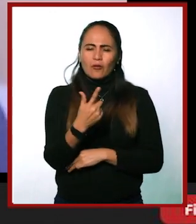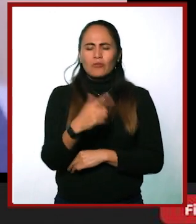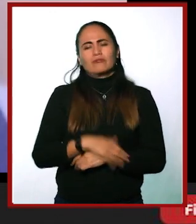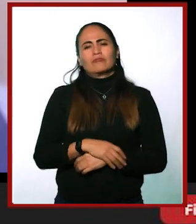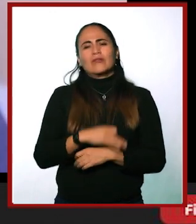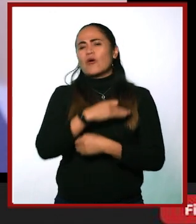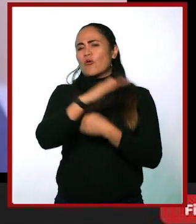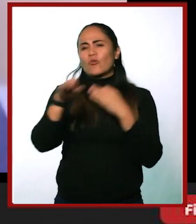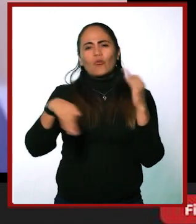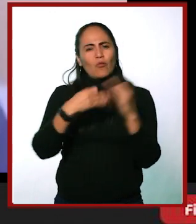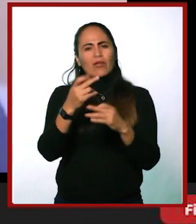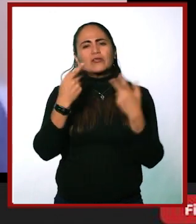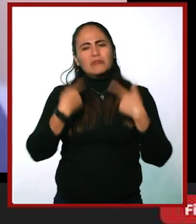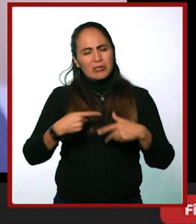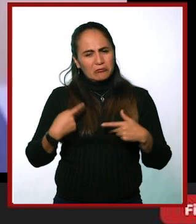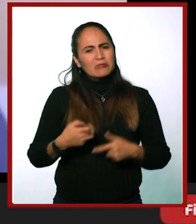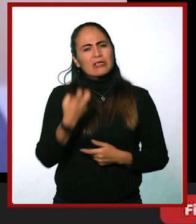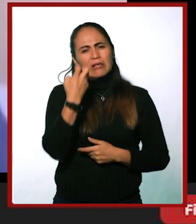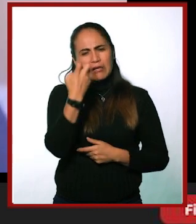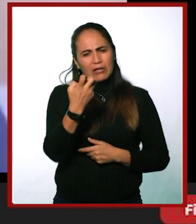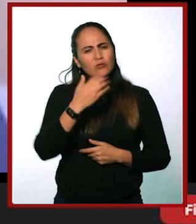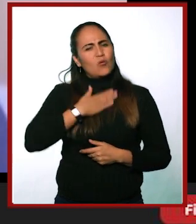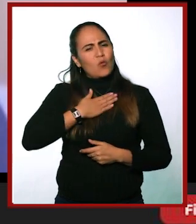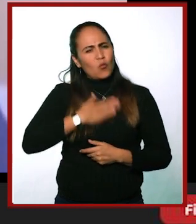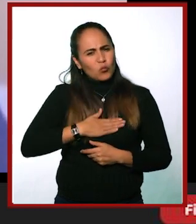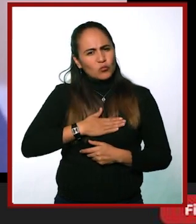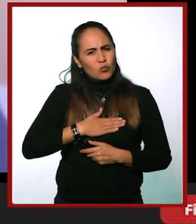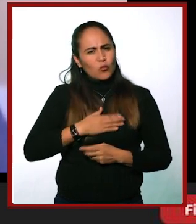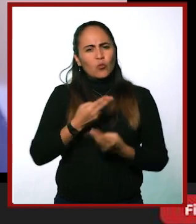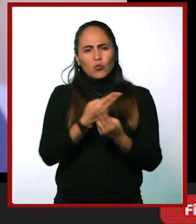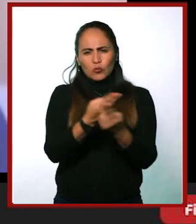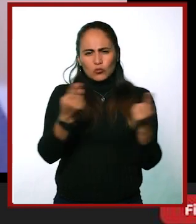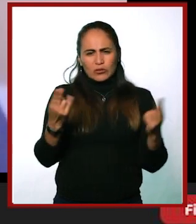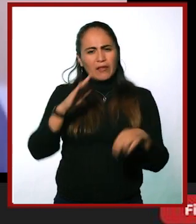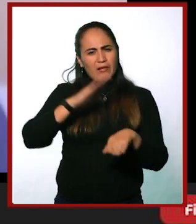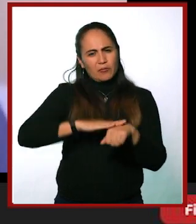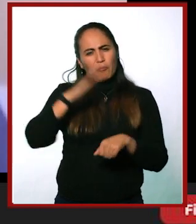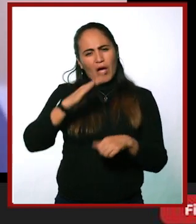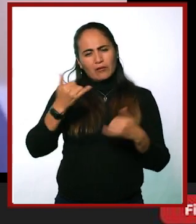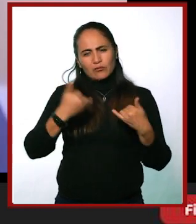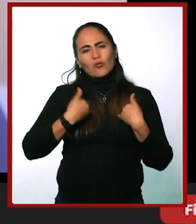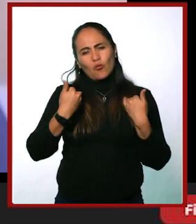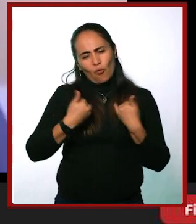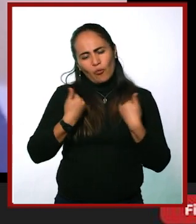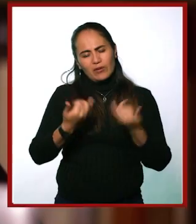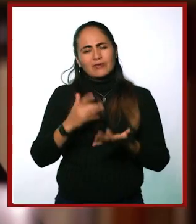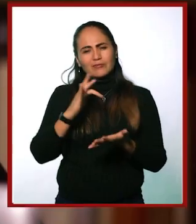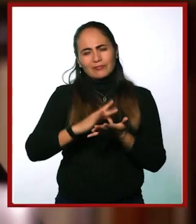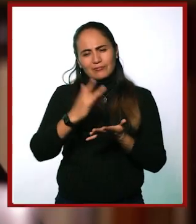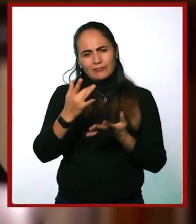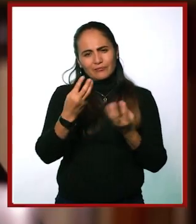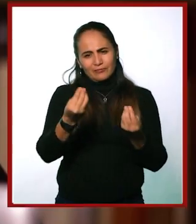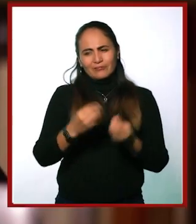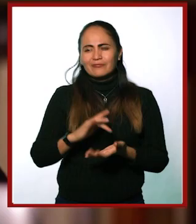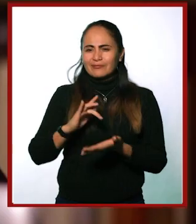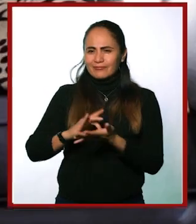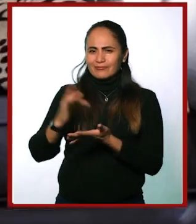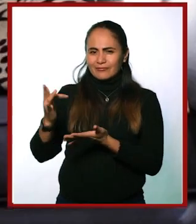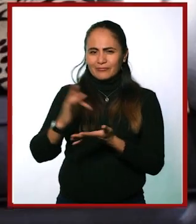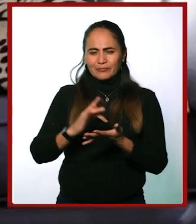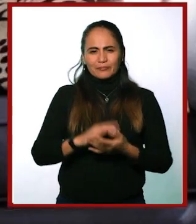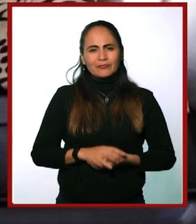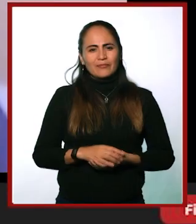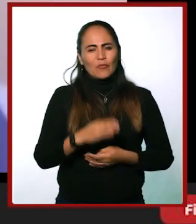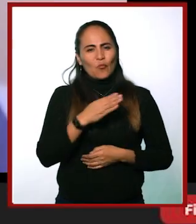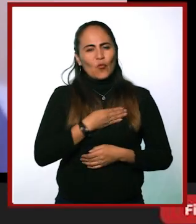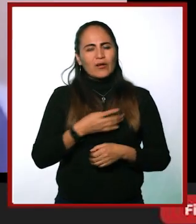todos los seres humanos nos merecemos, y ustedes fundamentalmente como jóvenes. Muchas gracias por la Muchas gracias, Patricio.